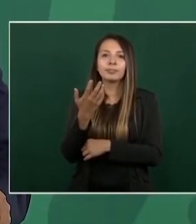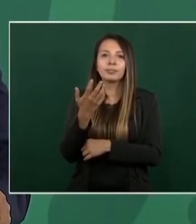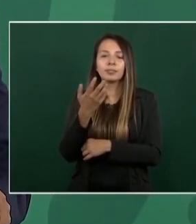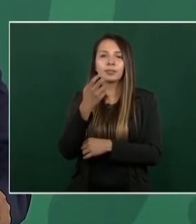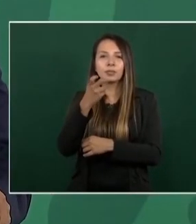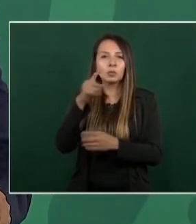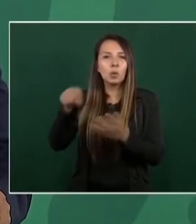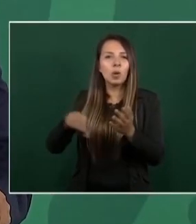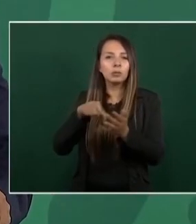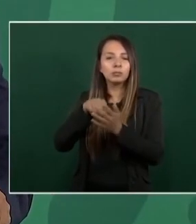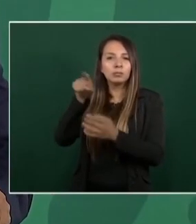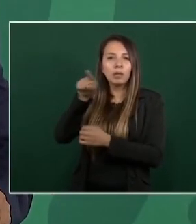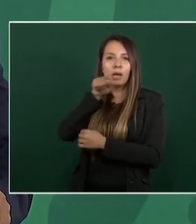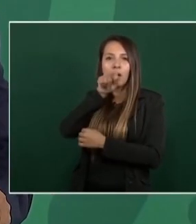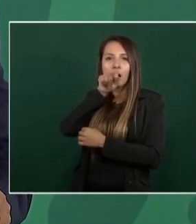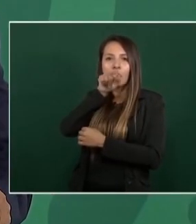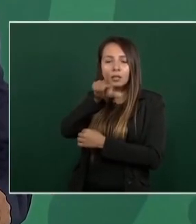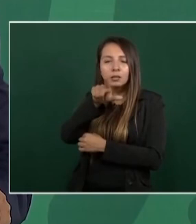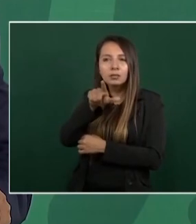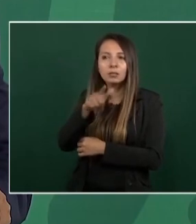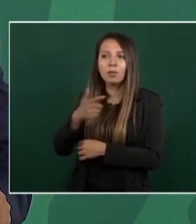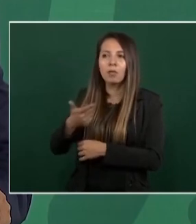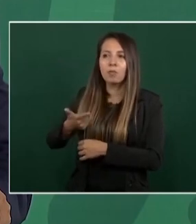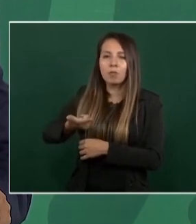Jalisco, en Guanajuato,